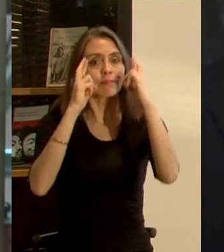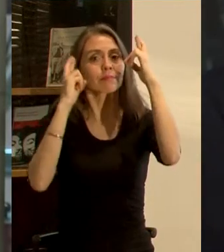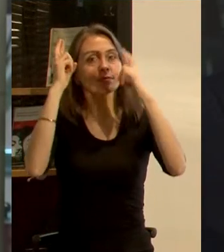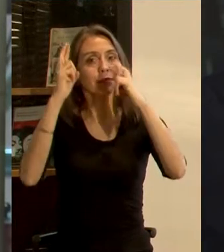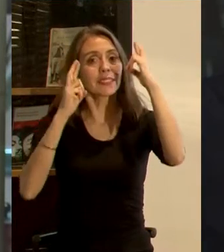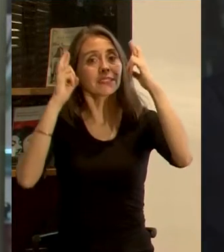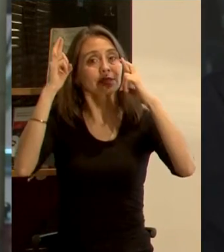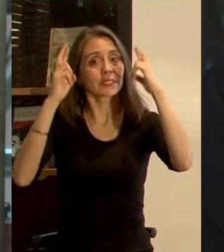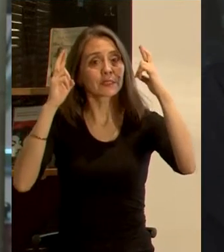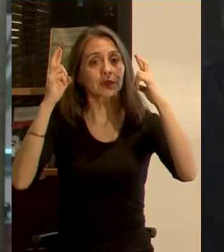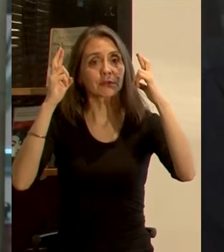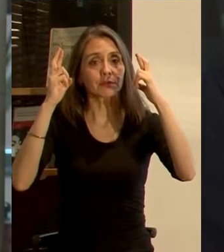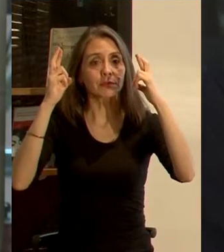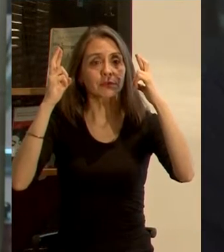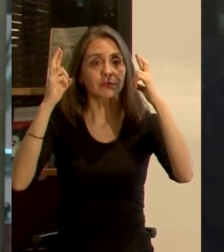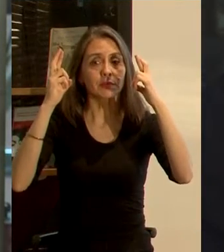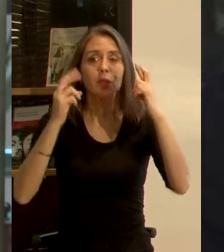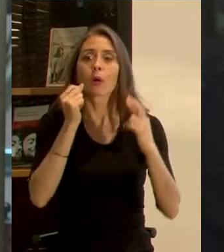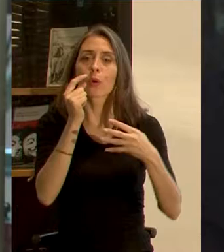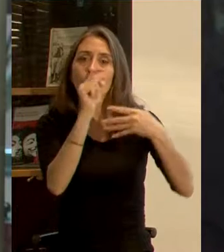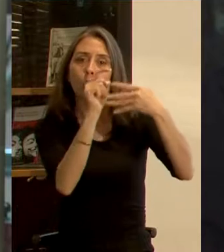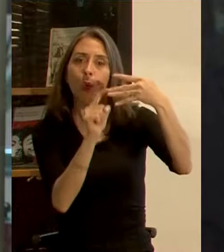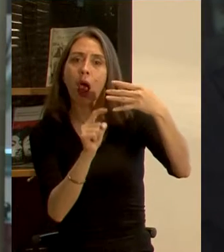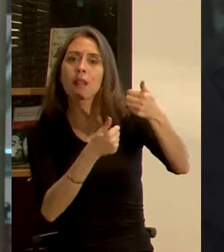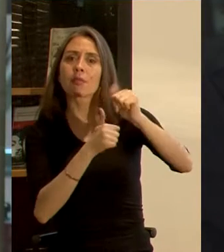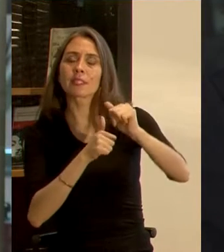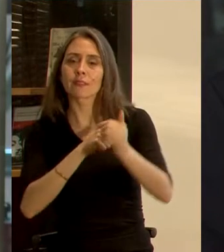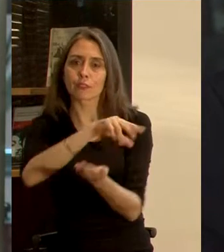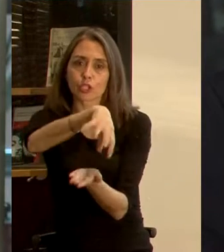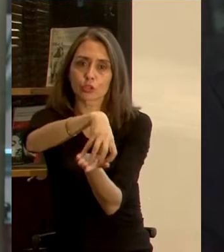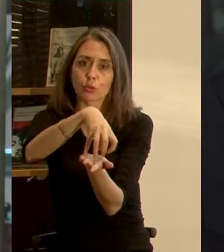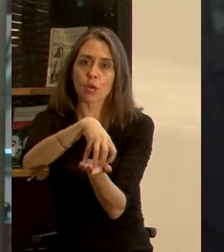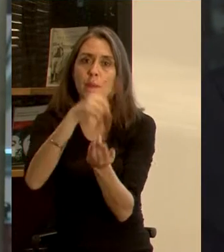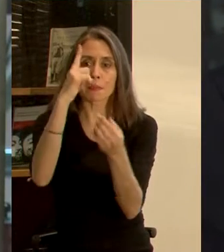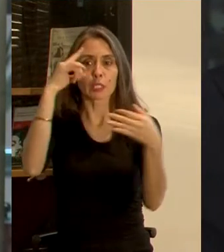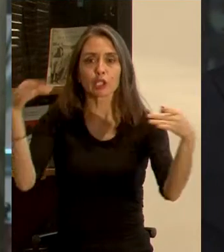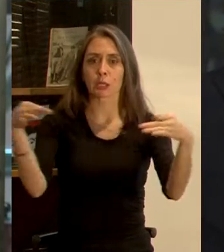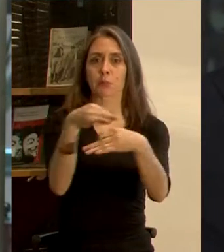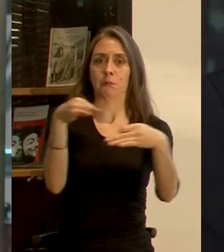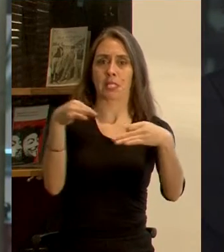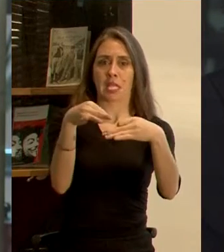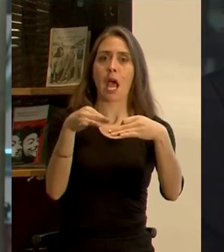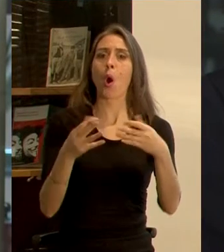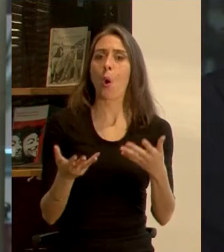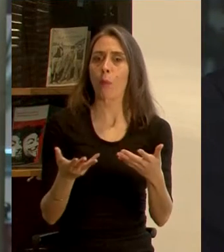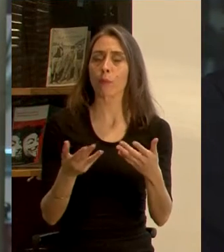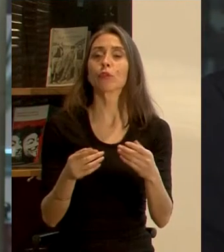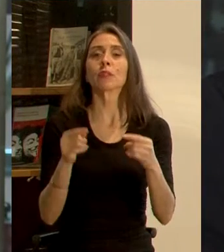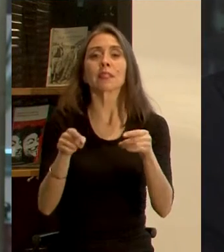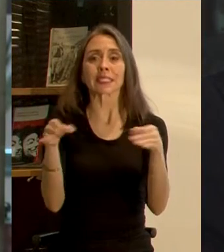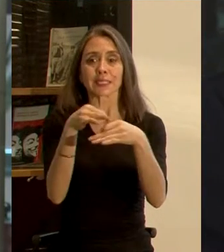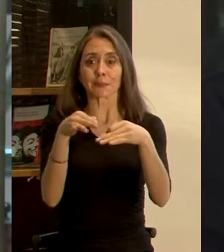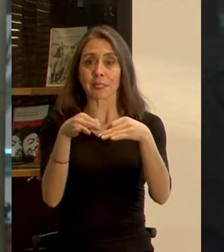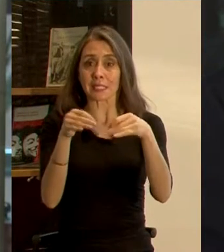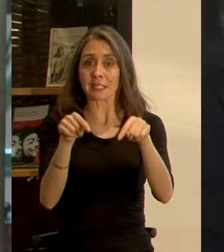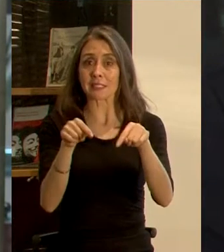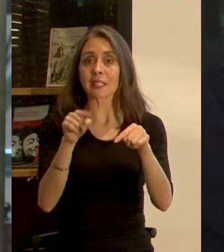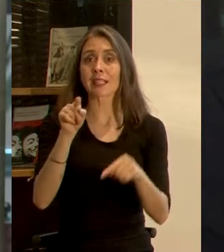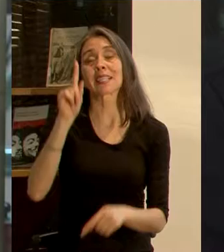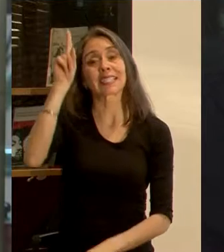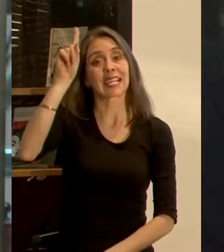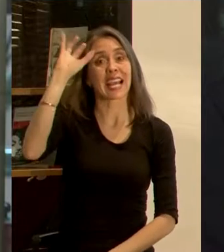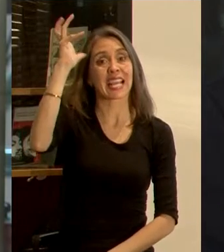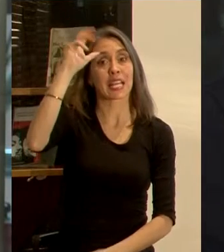reflexionar respecto a los desafíos que tienen las ciudades, es poner en contexto. Yo creo que el contexto del cambio climático